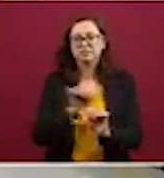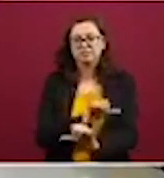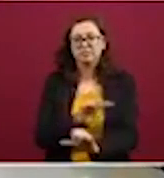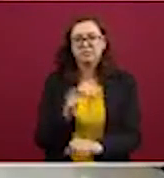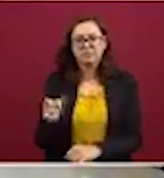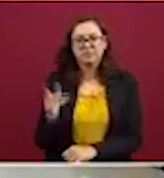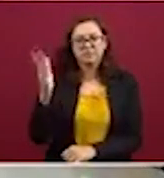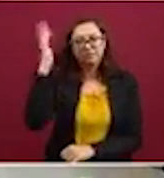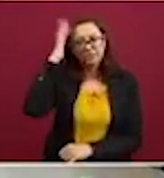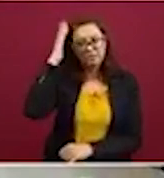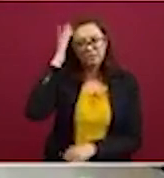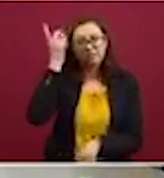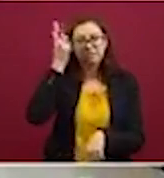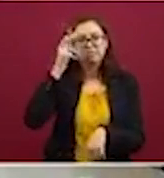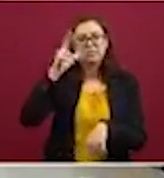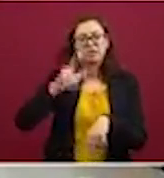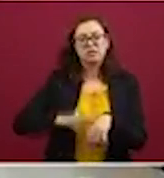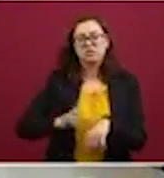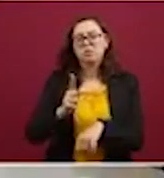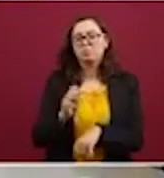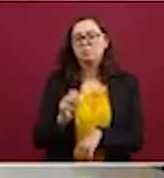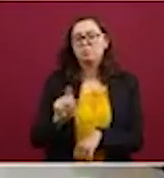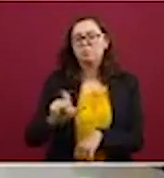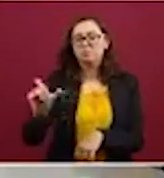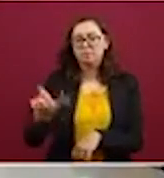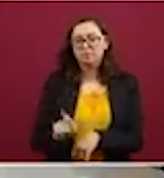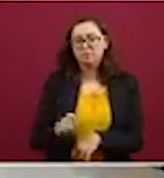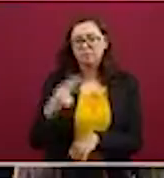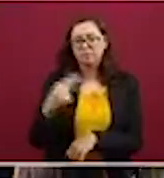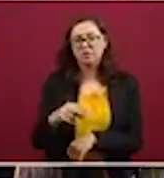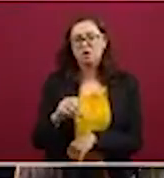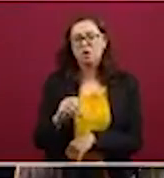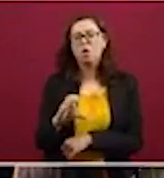general de petróleos mexicanos o tablet romer